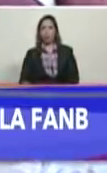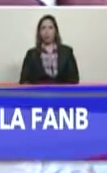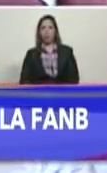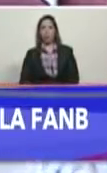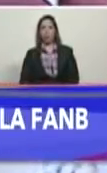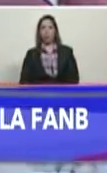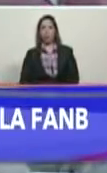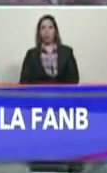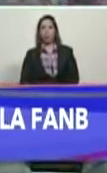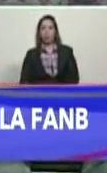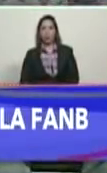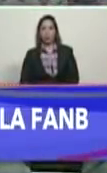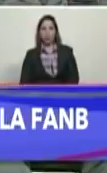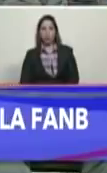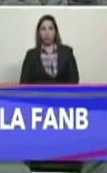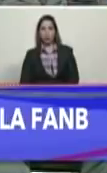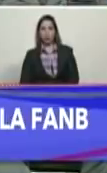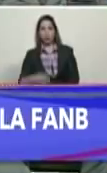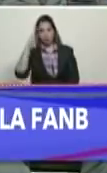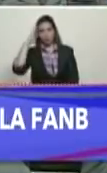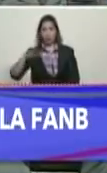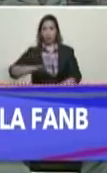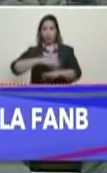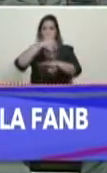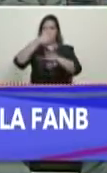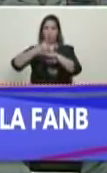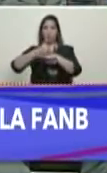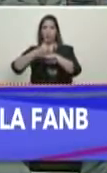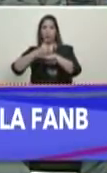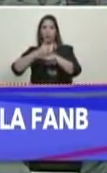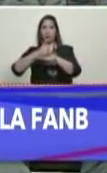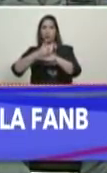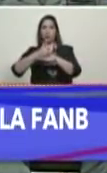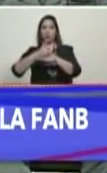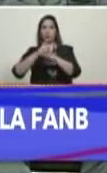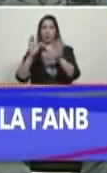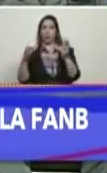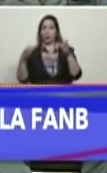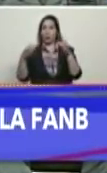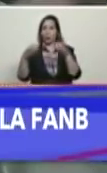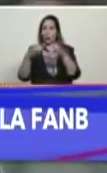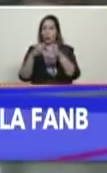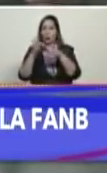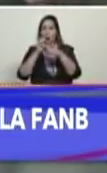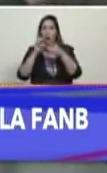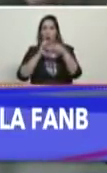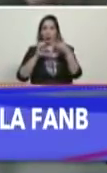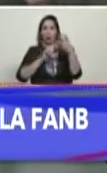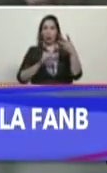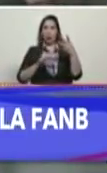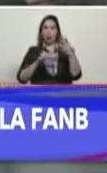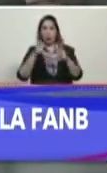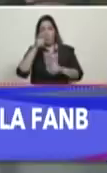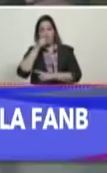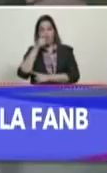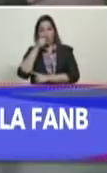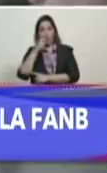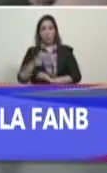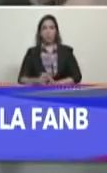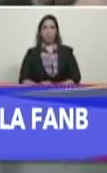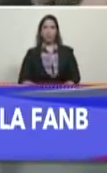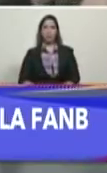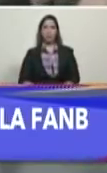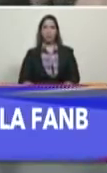comandante estratégico operacional, miembros del Comando Estratégico Operacional,